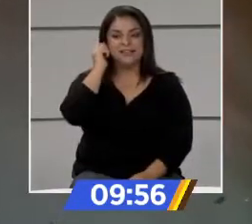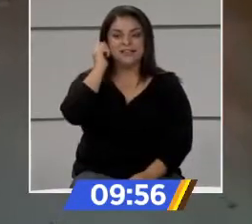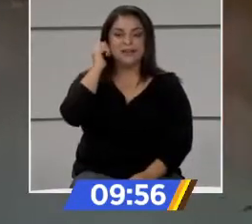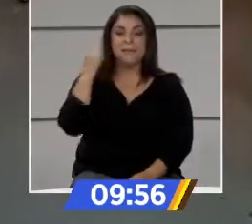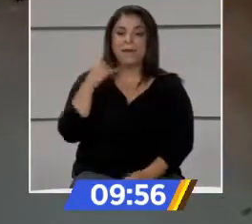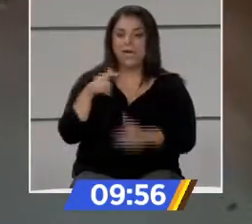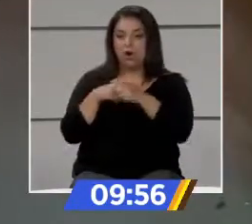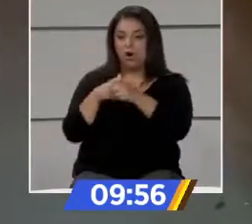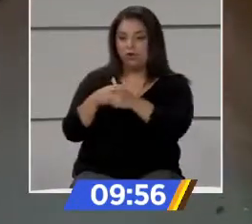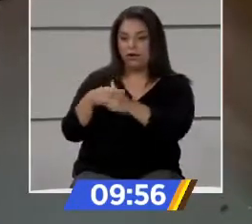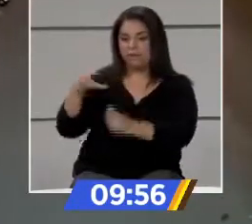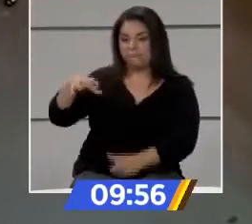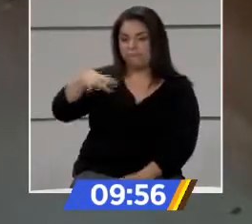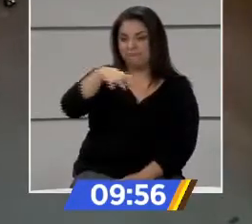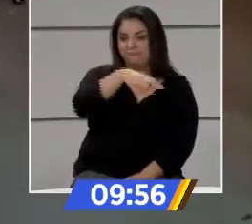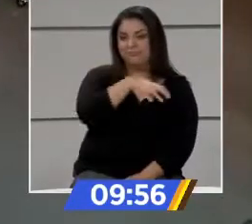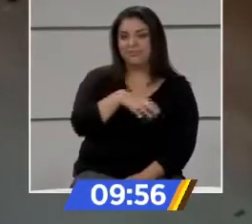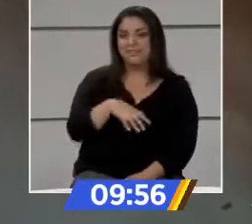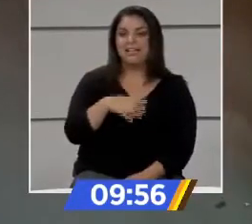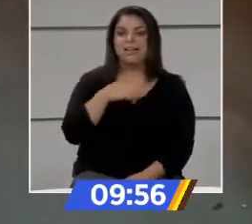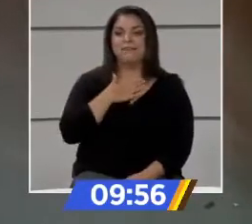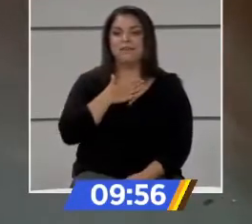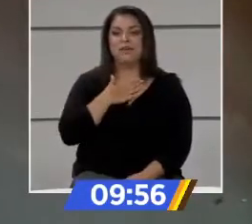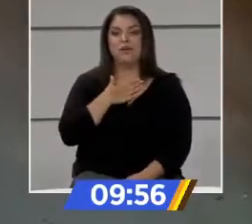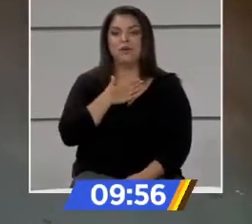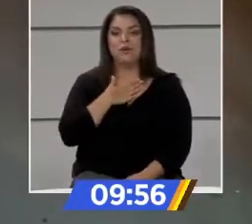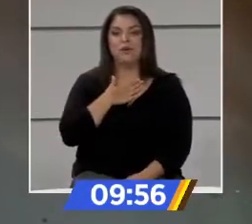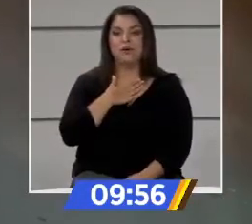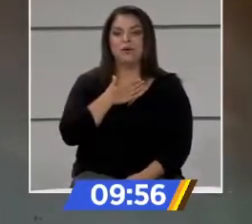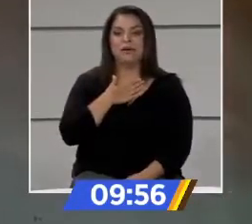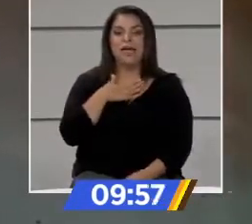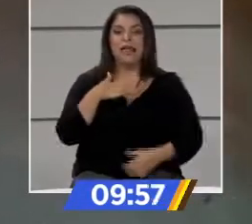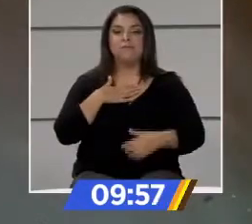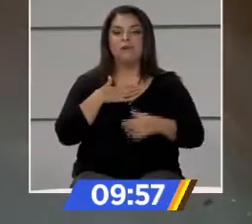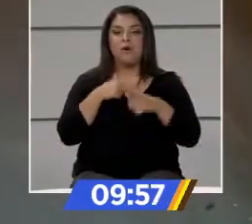sí. Pero el mío corre así.